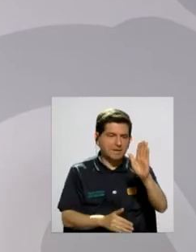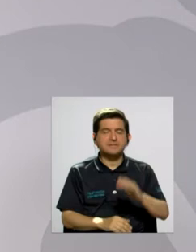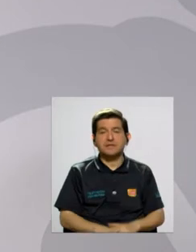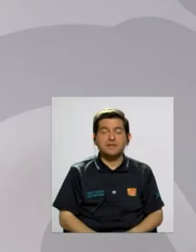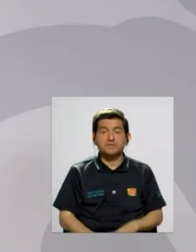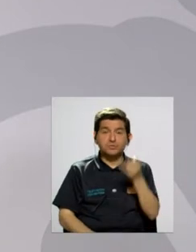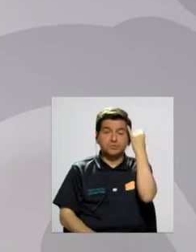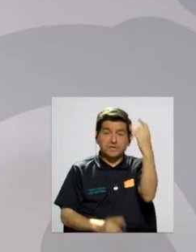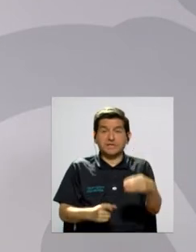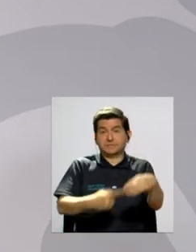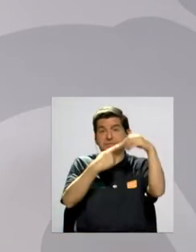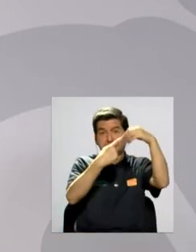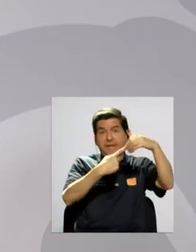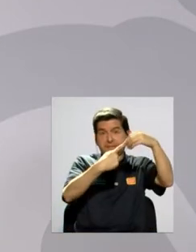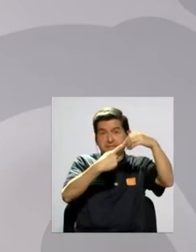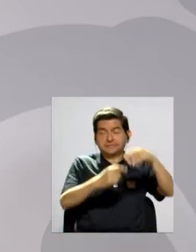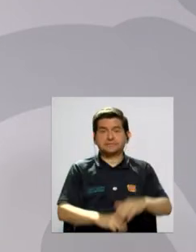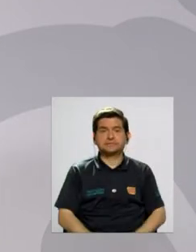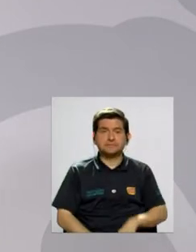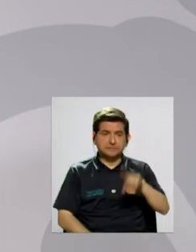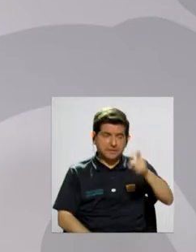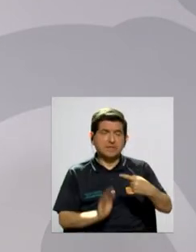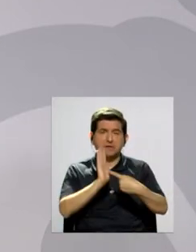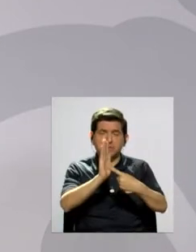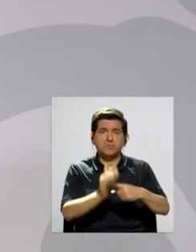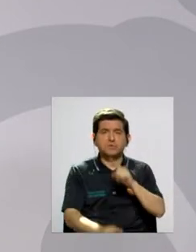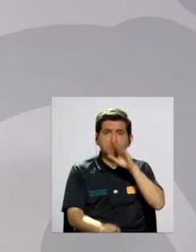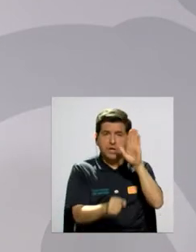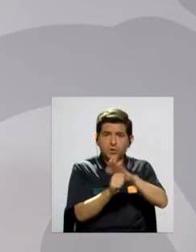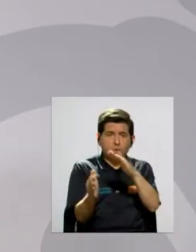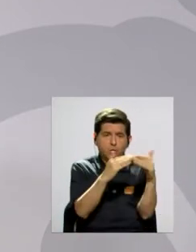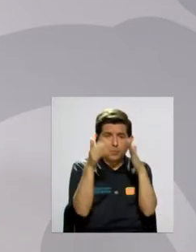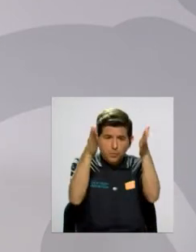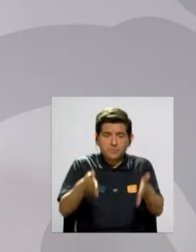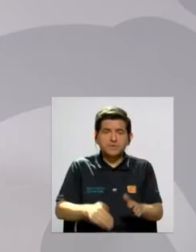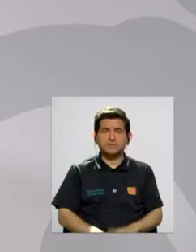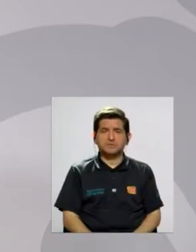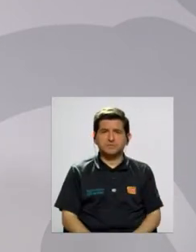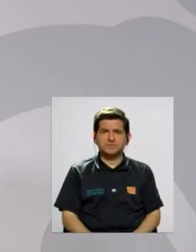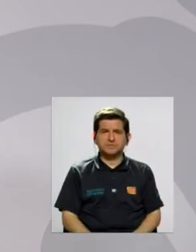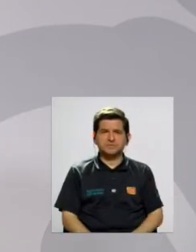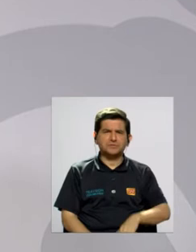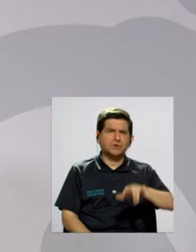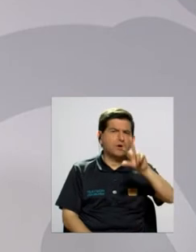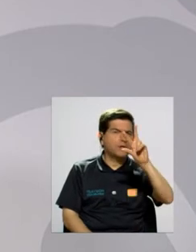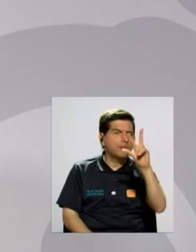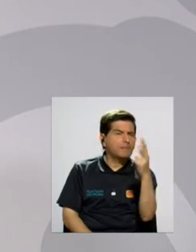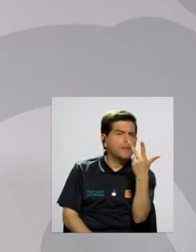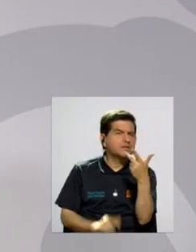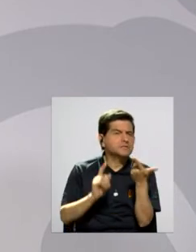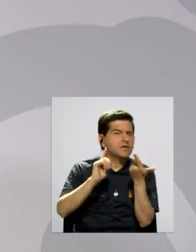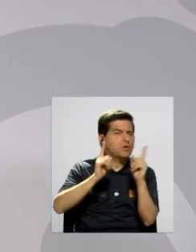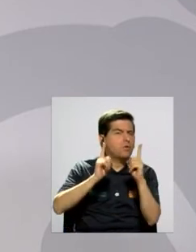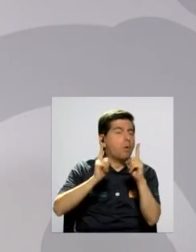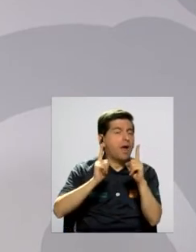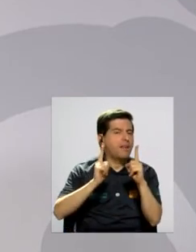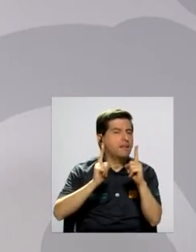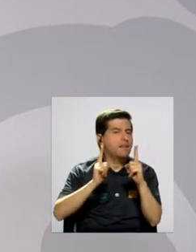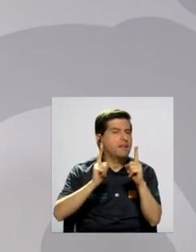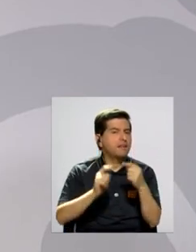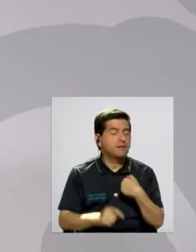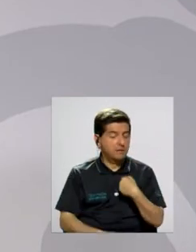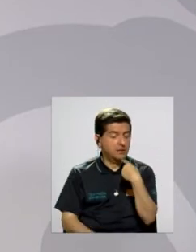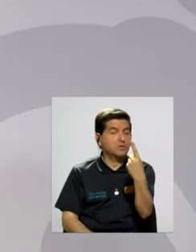humillar y debería demostrar ese compromiso con la ciudadanía. ¿Cuál sería ese tercer elemento? Yo digo